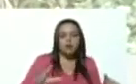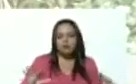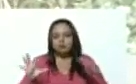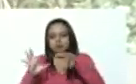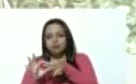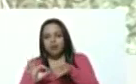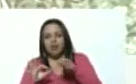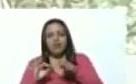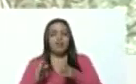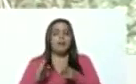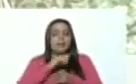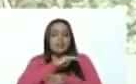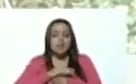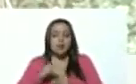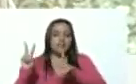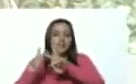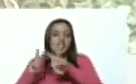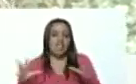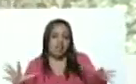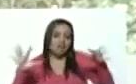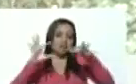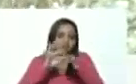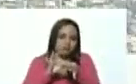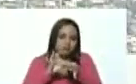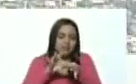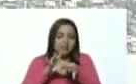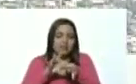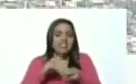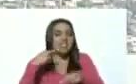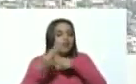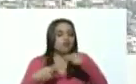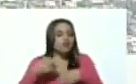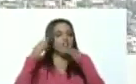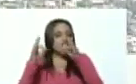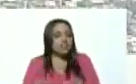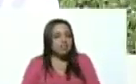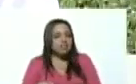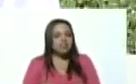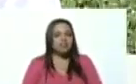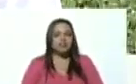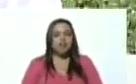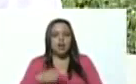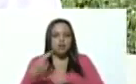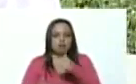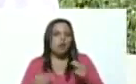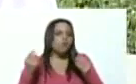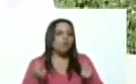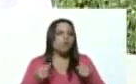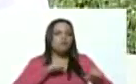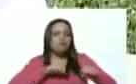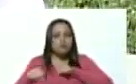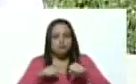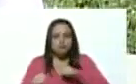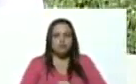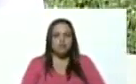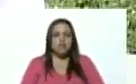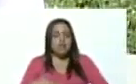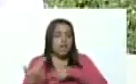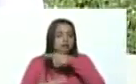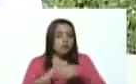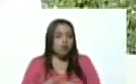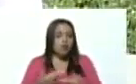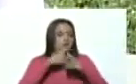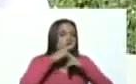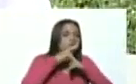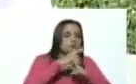Misión Barrio Nuevo, Barrio Tricolor. La revolución verdadera, la revolución en acción, la revolución con